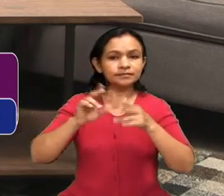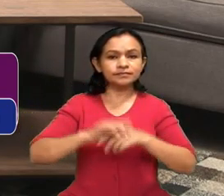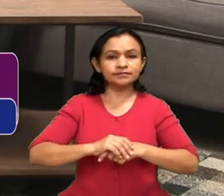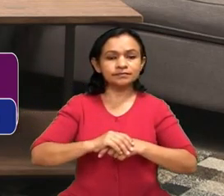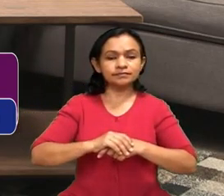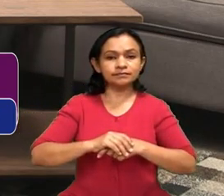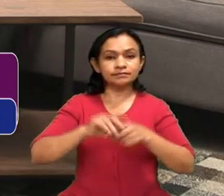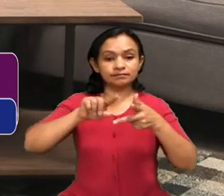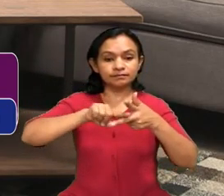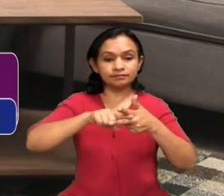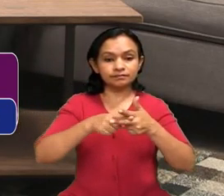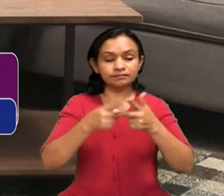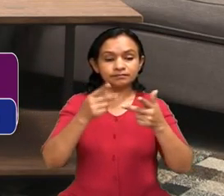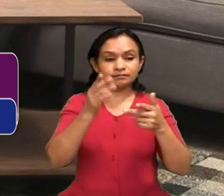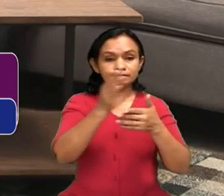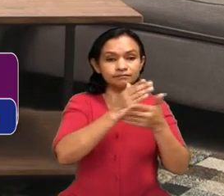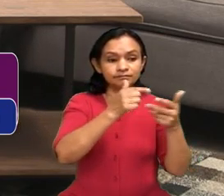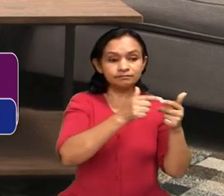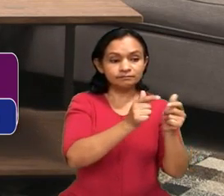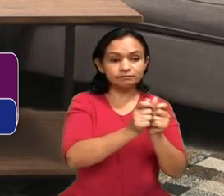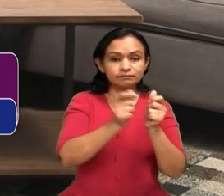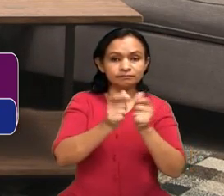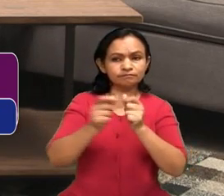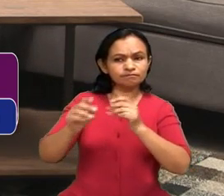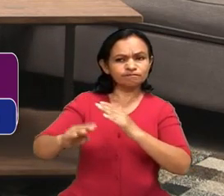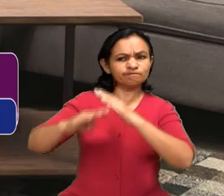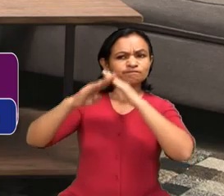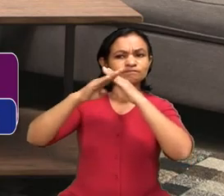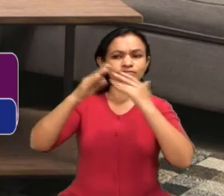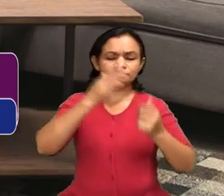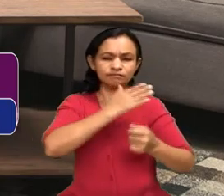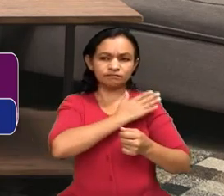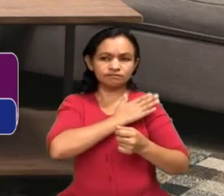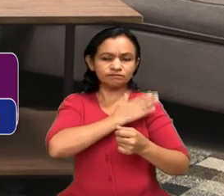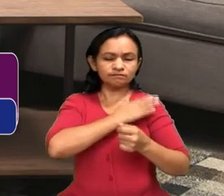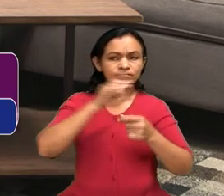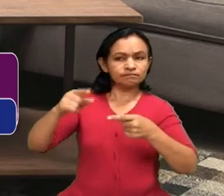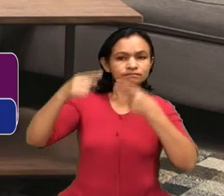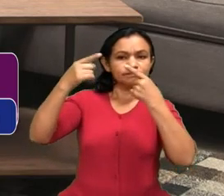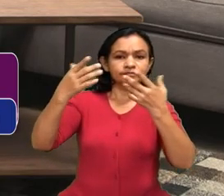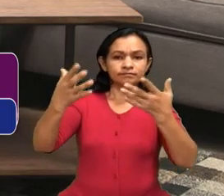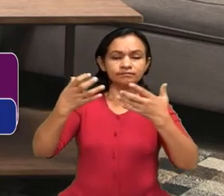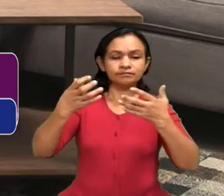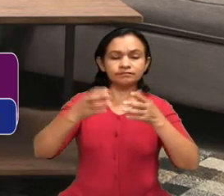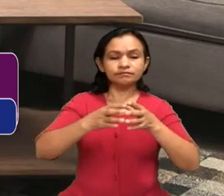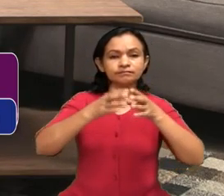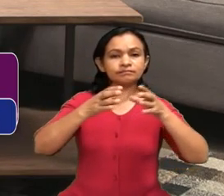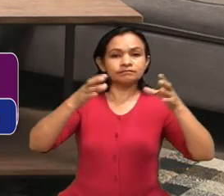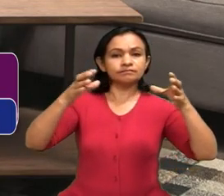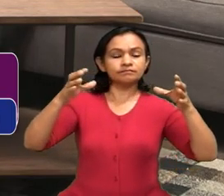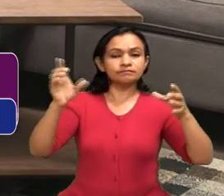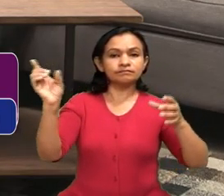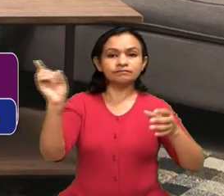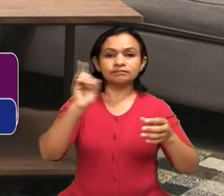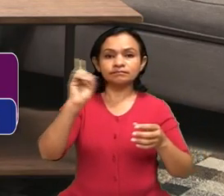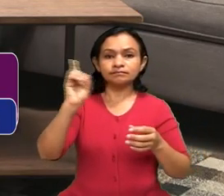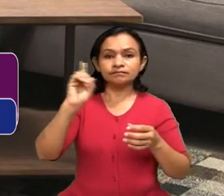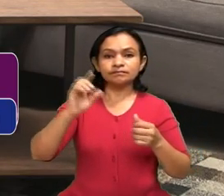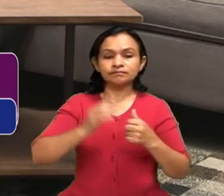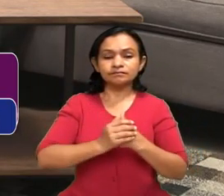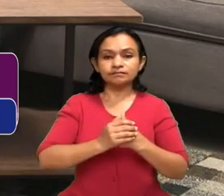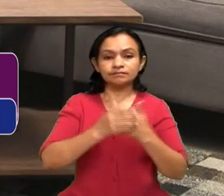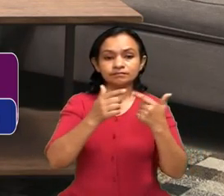Surgen algunos movimientos anti-Somoza que tienen su auge mayor en